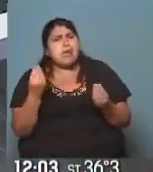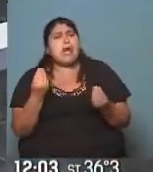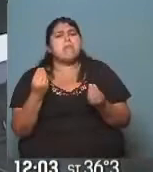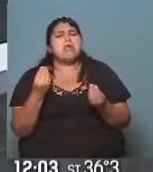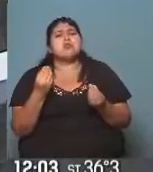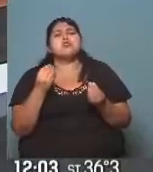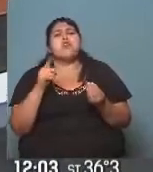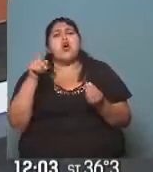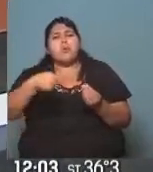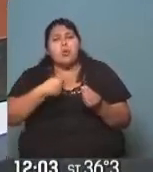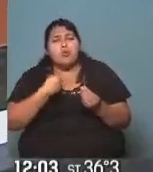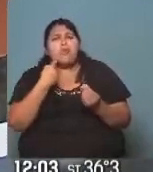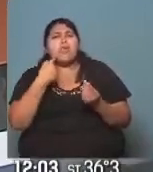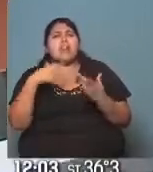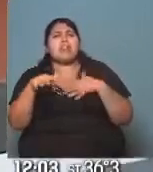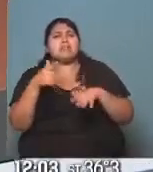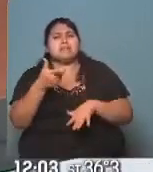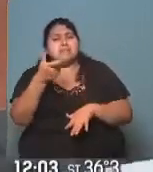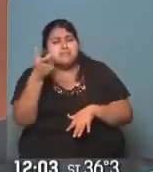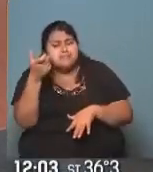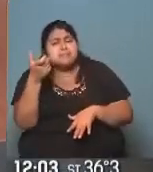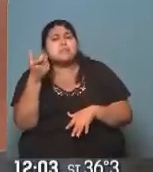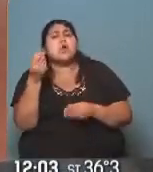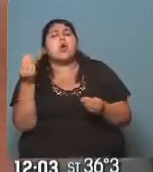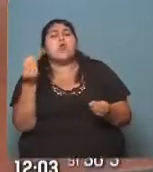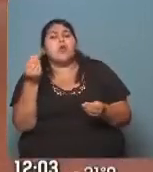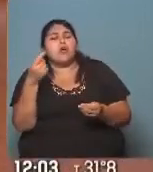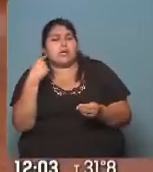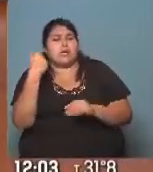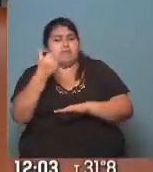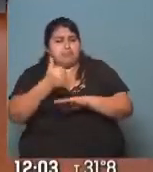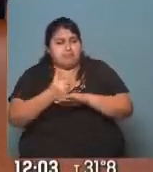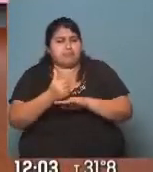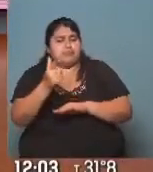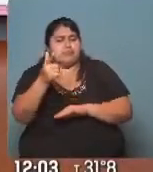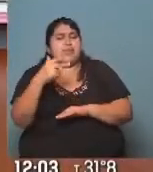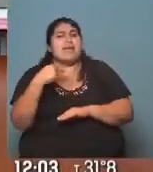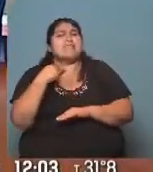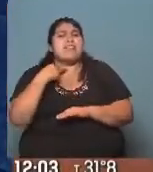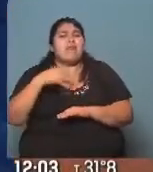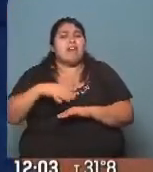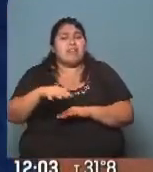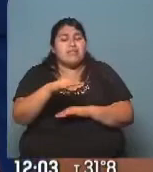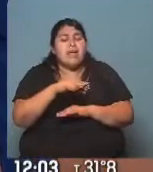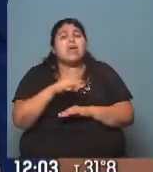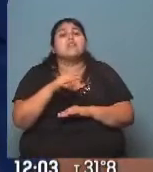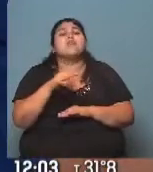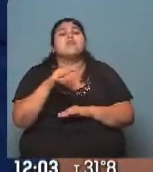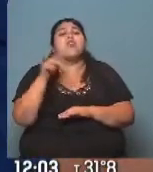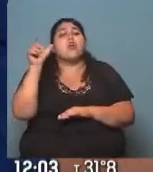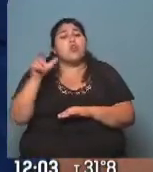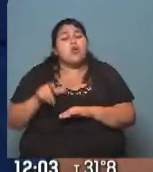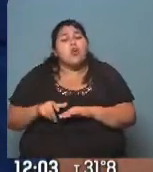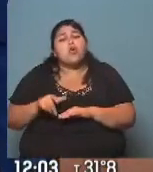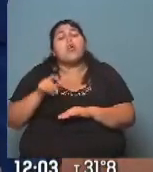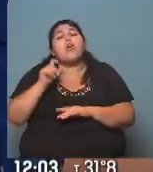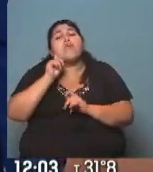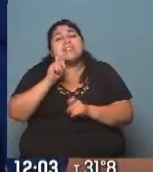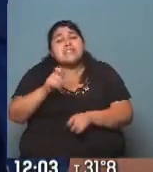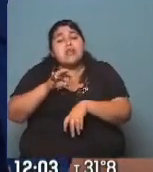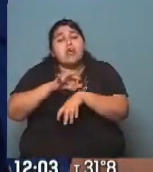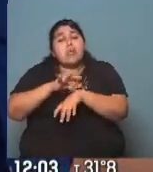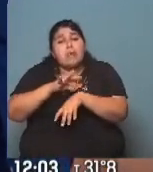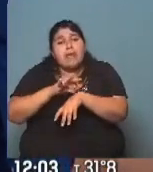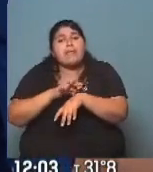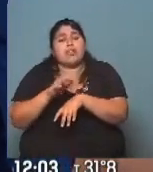la motivación del mismo estamos en vivo desde el partido de san fernando donde un visitador médico de 28 años resultó